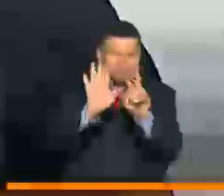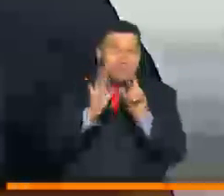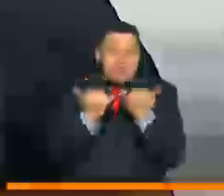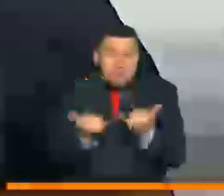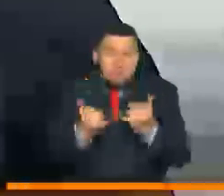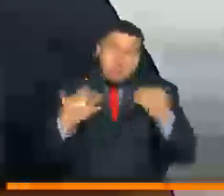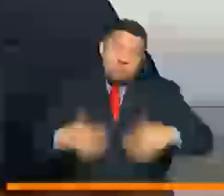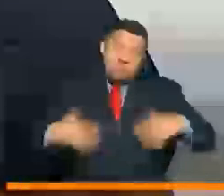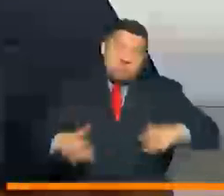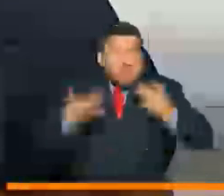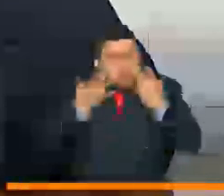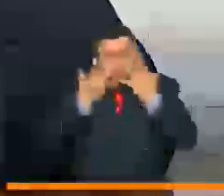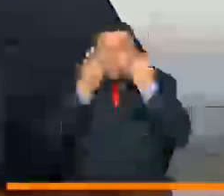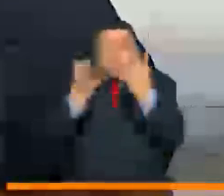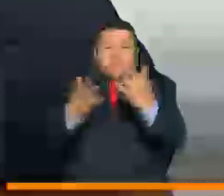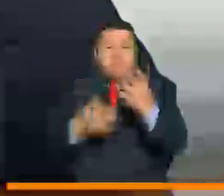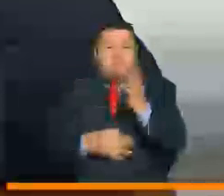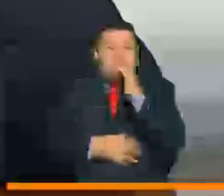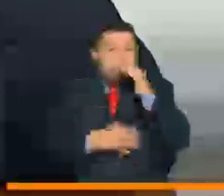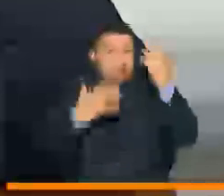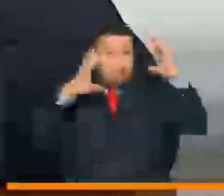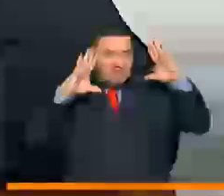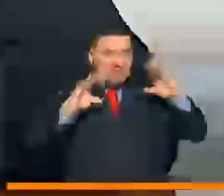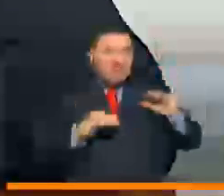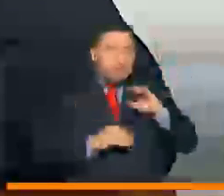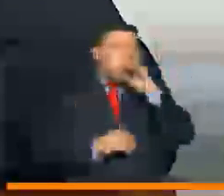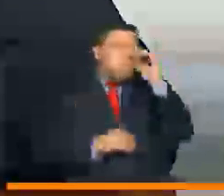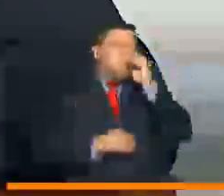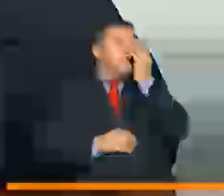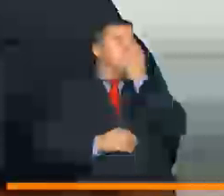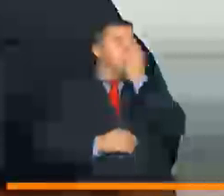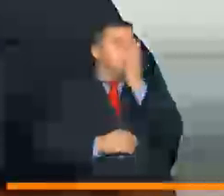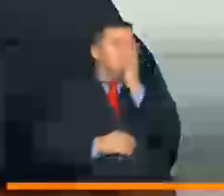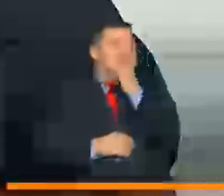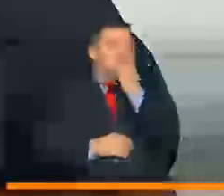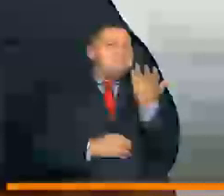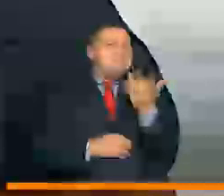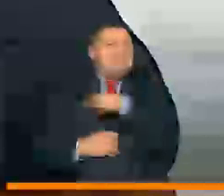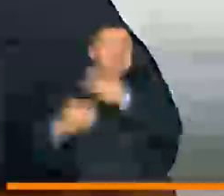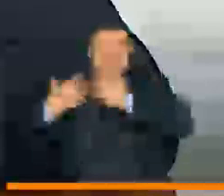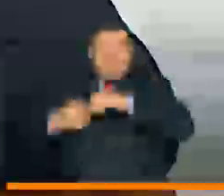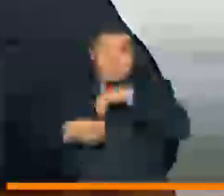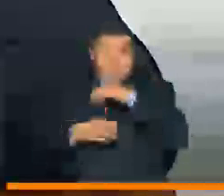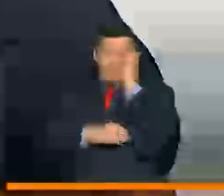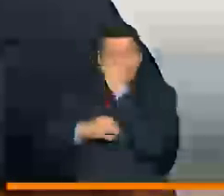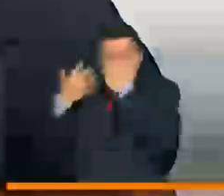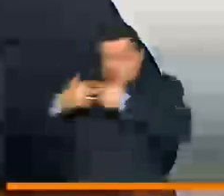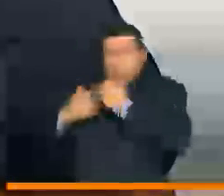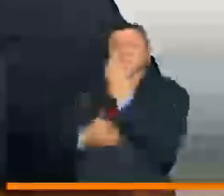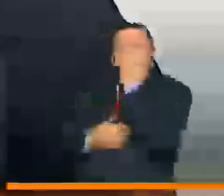realmente crítica de consumo de oxígeno. Nosotros tenemos en Colombia que la producción